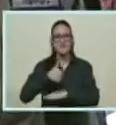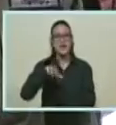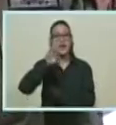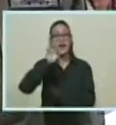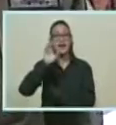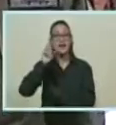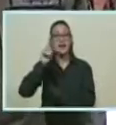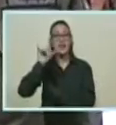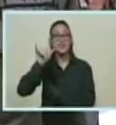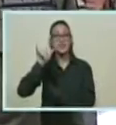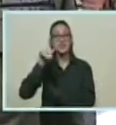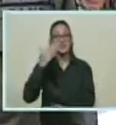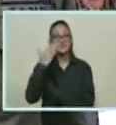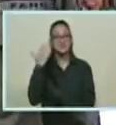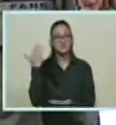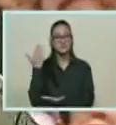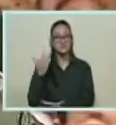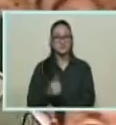REDI,